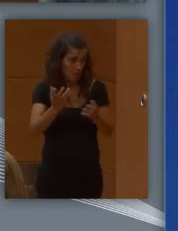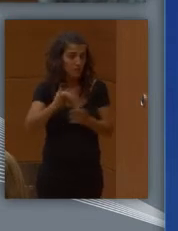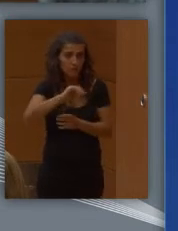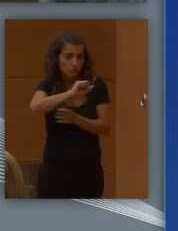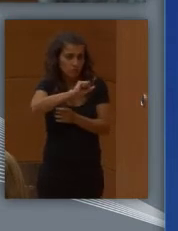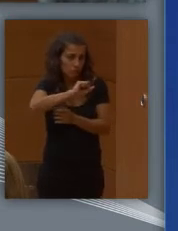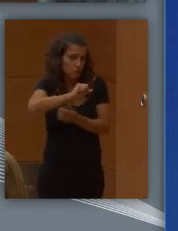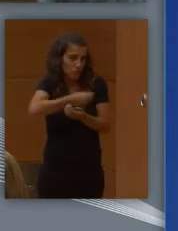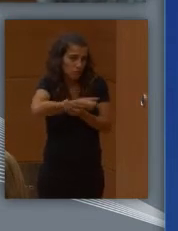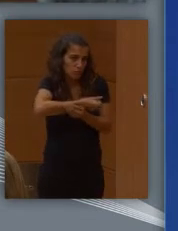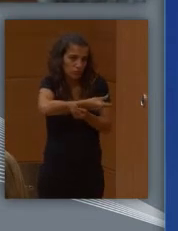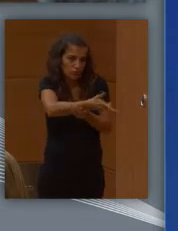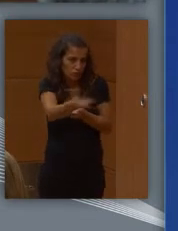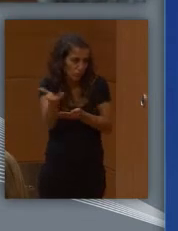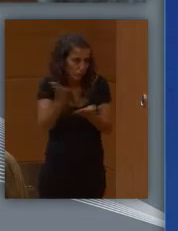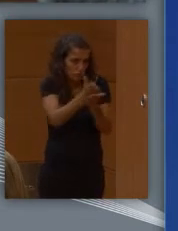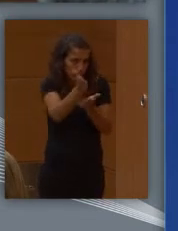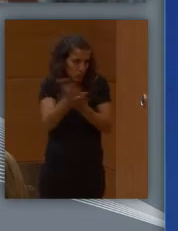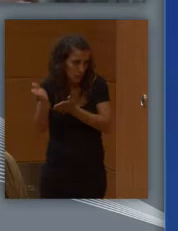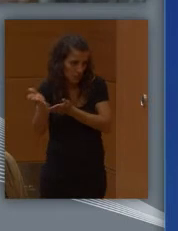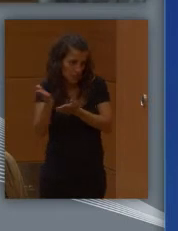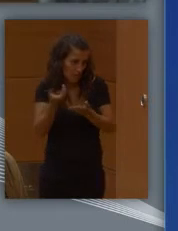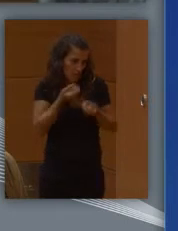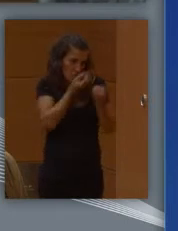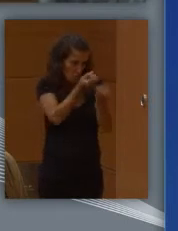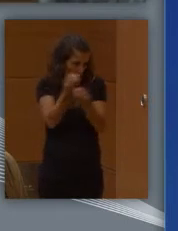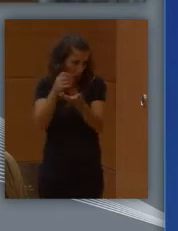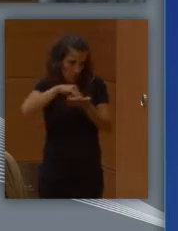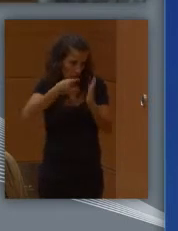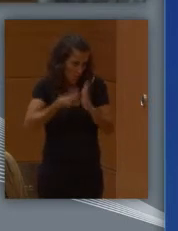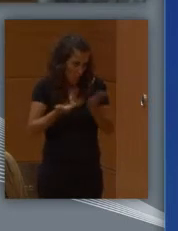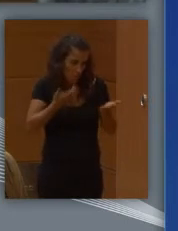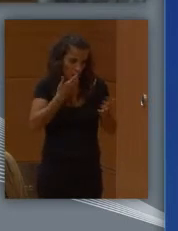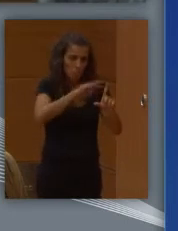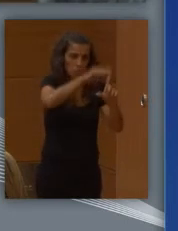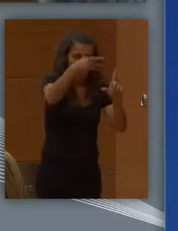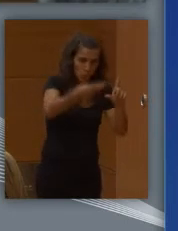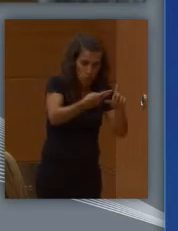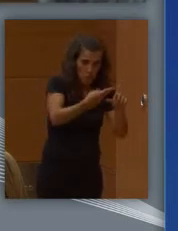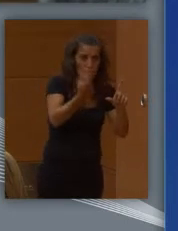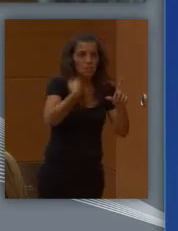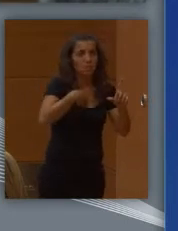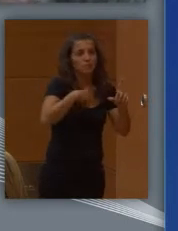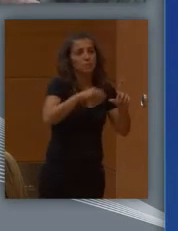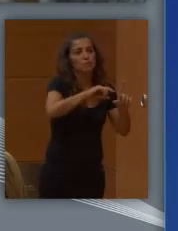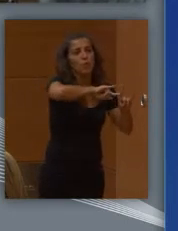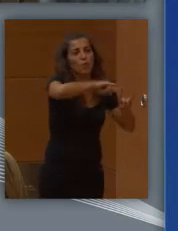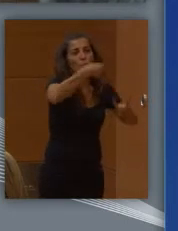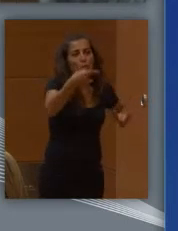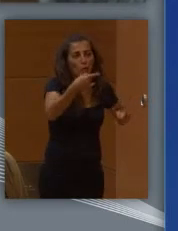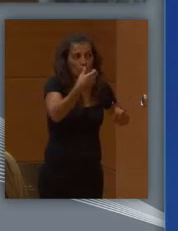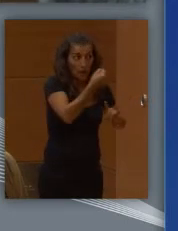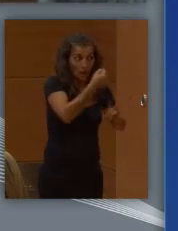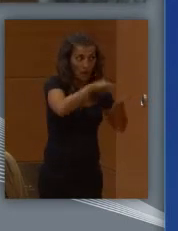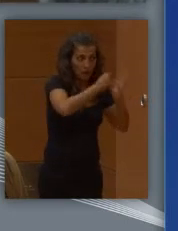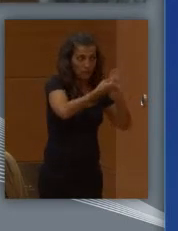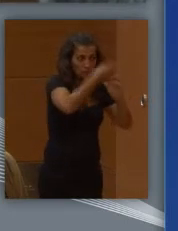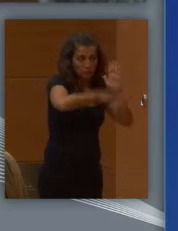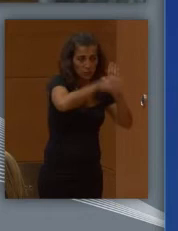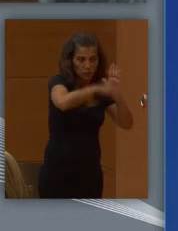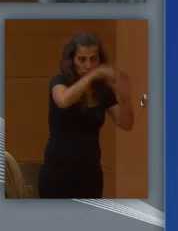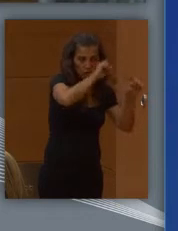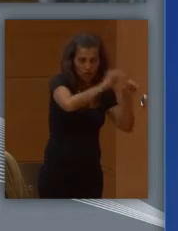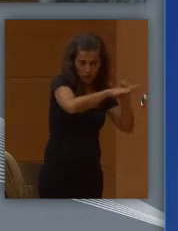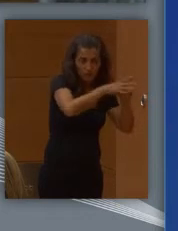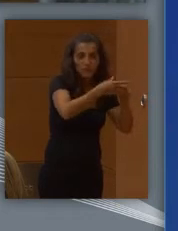Podemos estar hablando, por supuesto, de la página web, en este caso con accesibilidad AA, sistemas móviles, que ahora profundizaré un